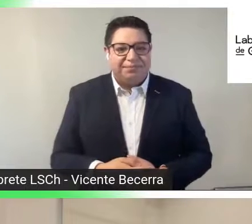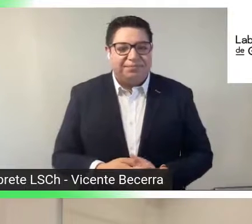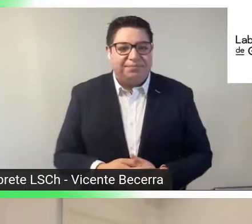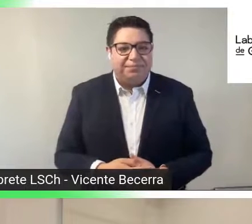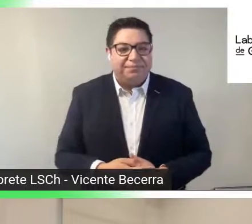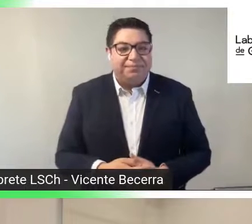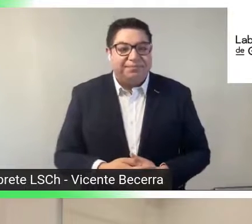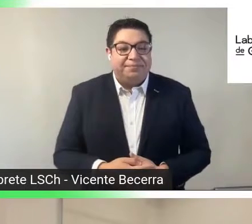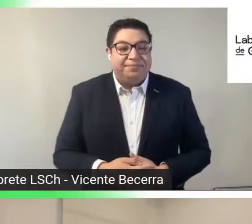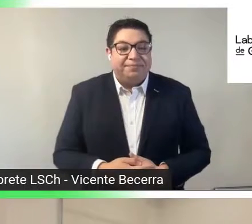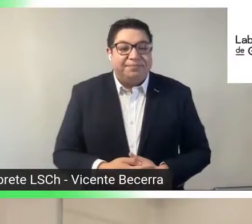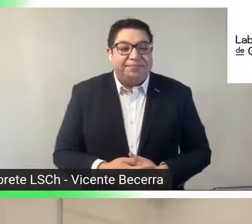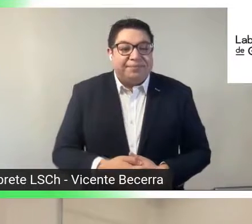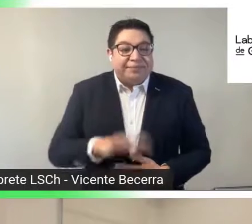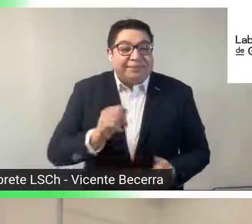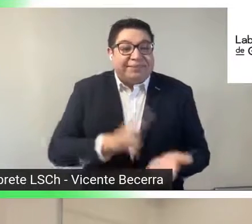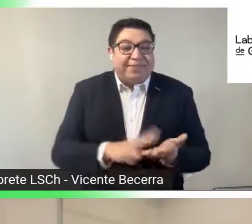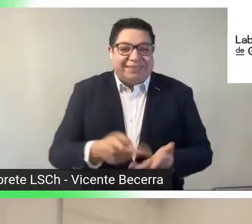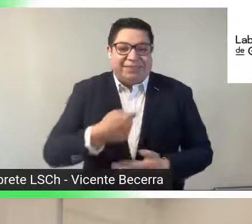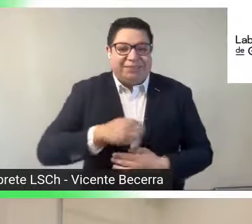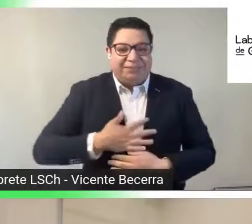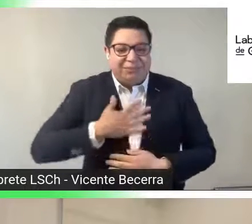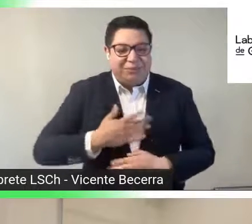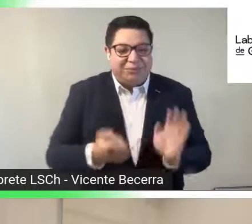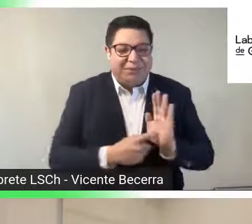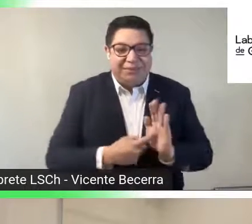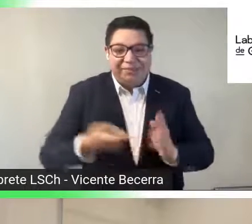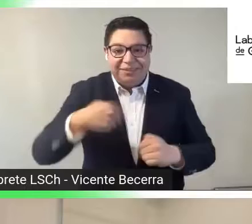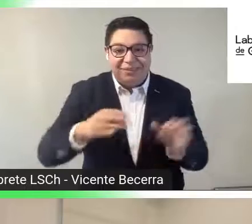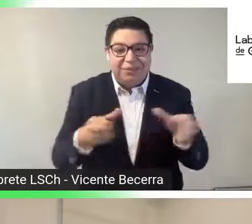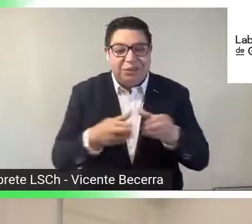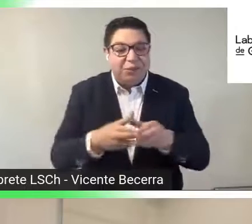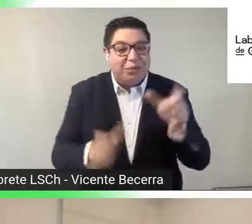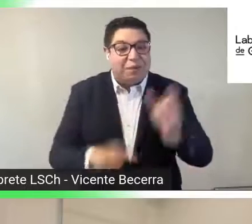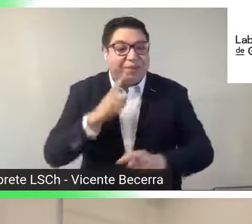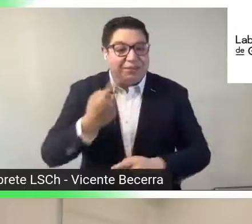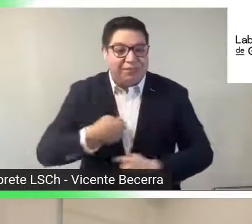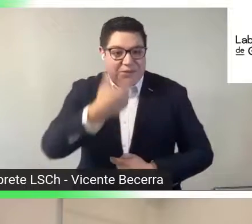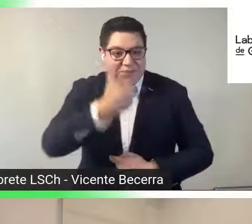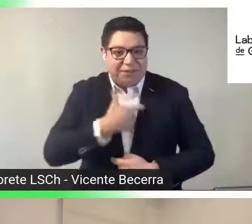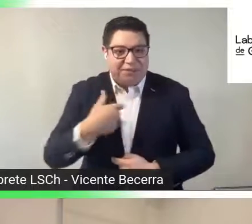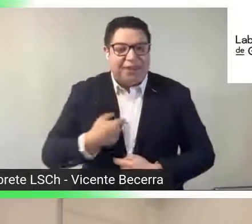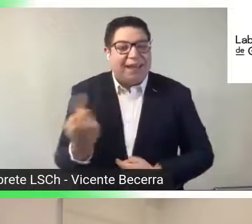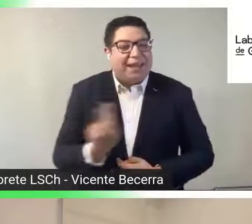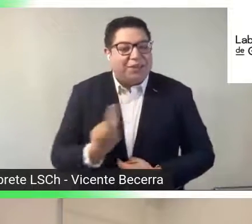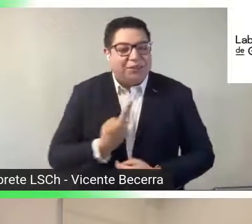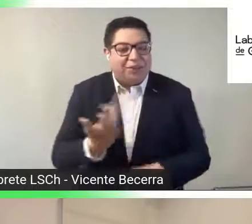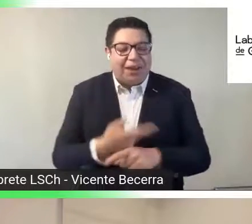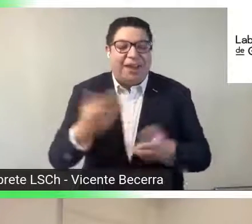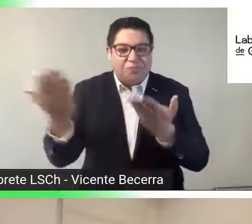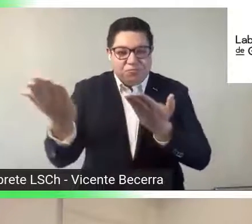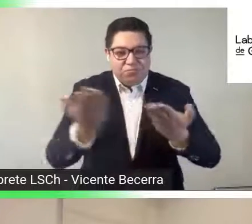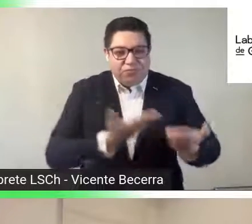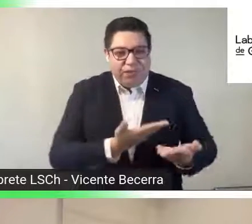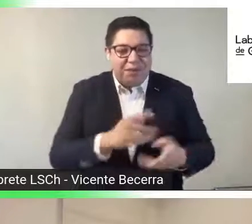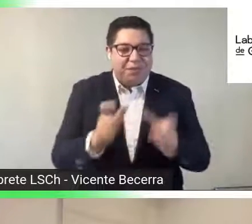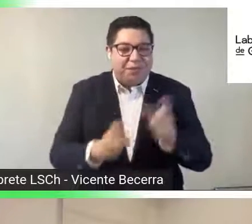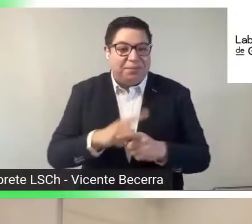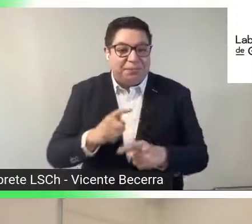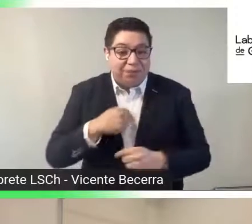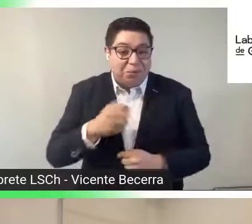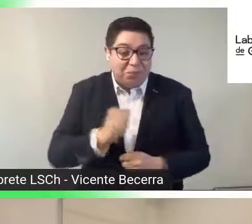Bueno, el gusto la verdad es que es nuestro, como Laboratorio de Gobierno y mío, a ambas, subsecretaria, bienvenida. ¿Te puedo